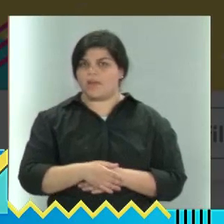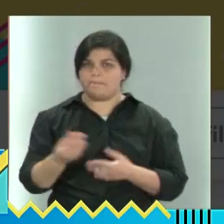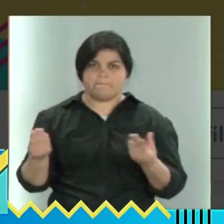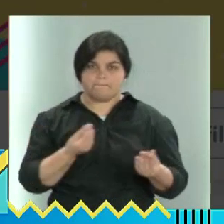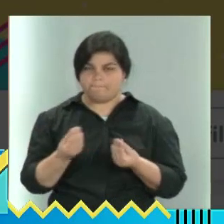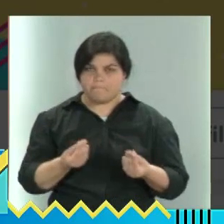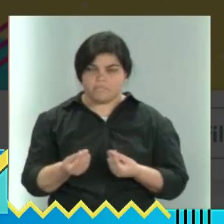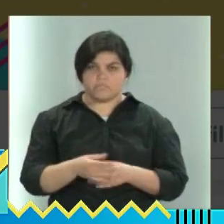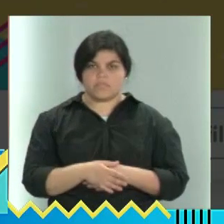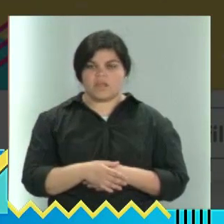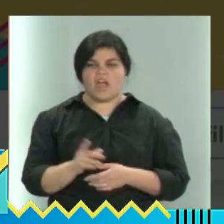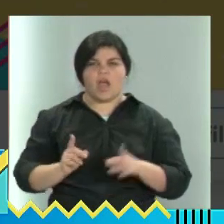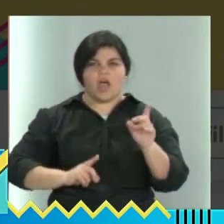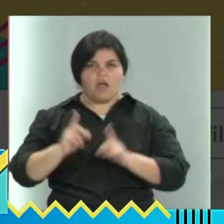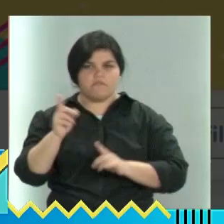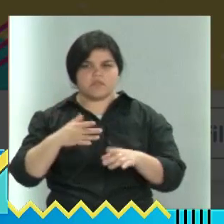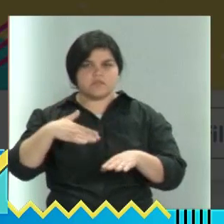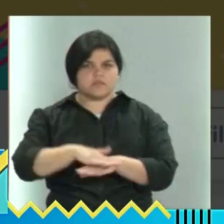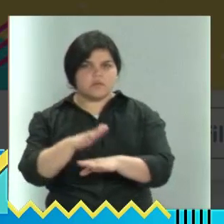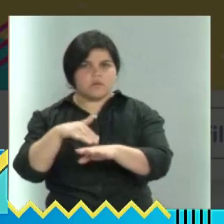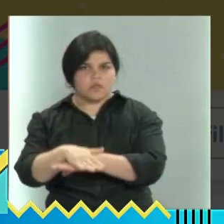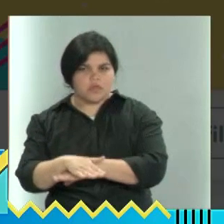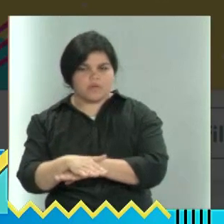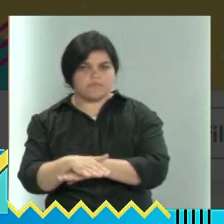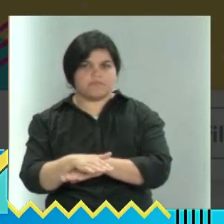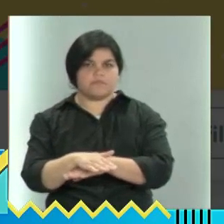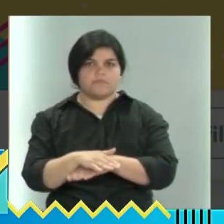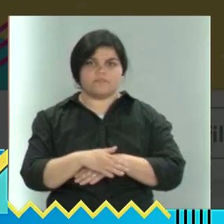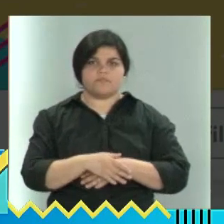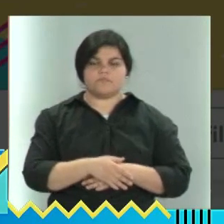situaciones que se dan a veces en las ciudades que se producen fenómenos de